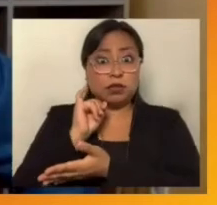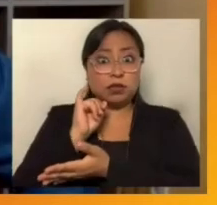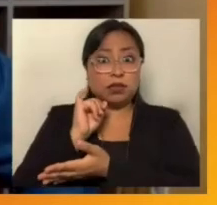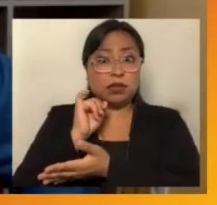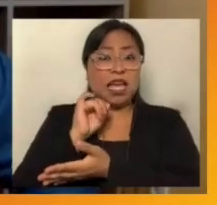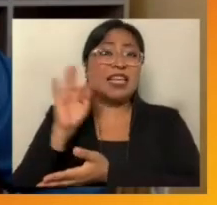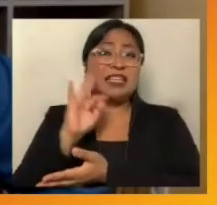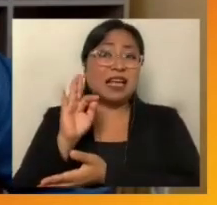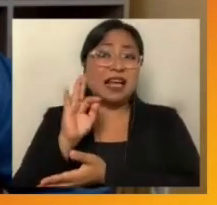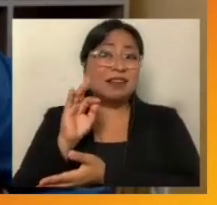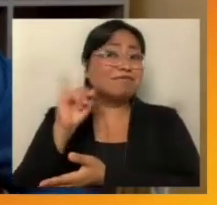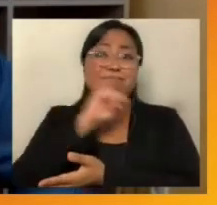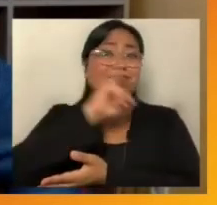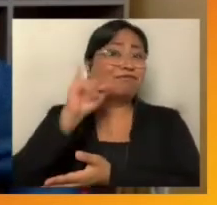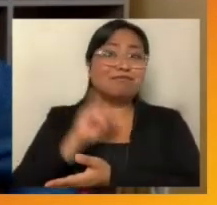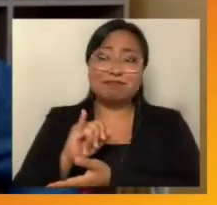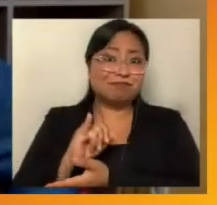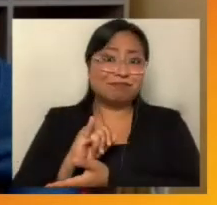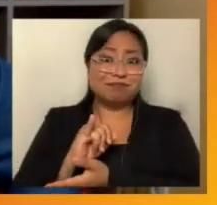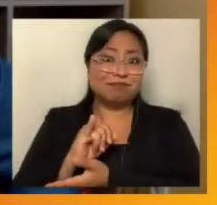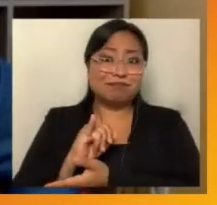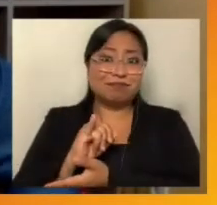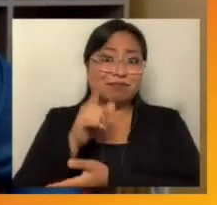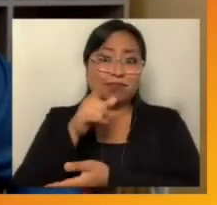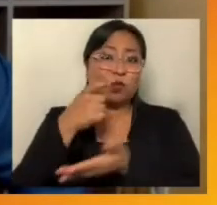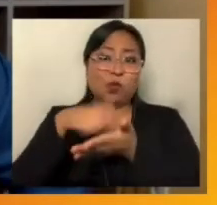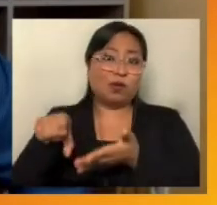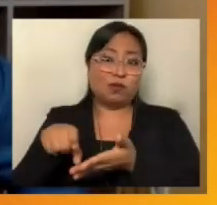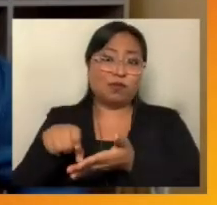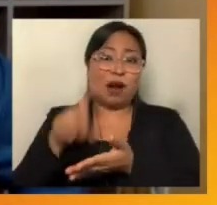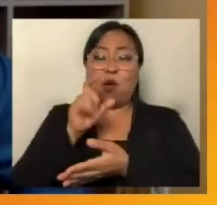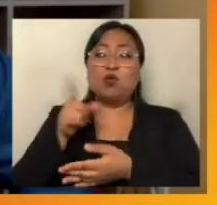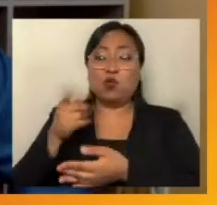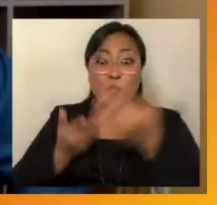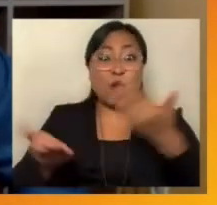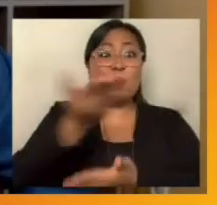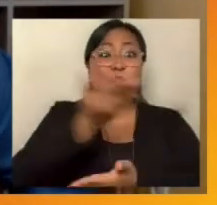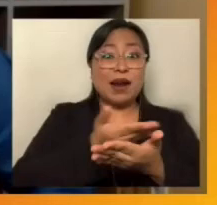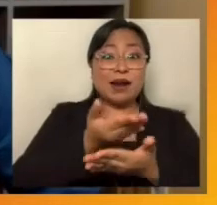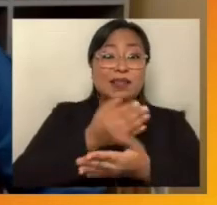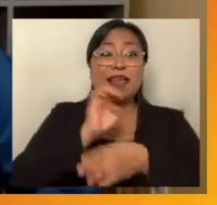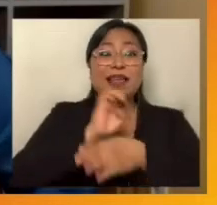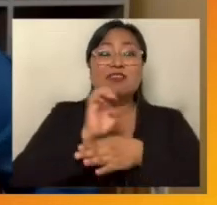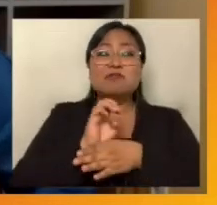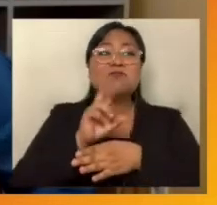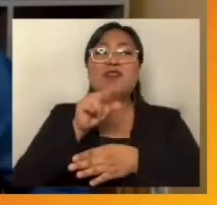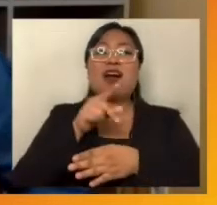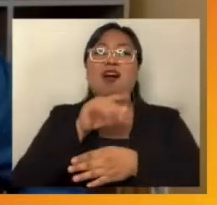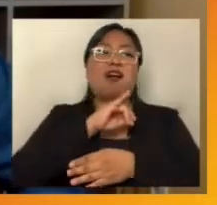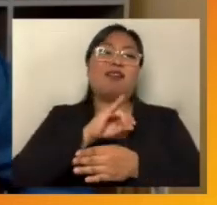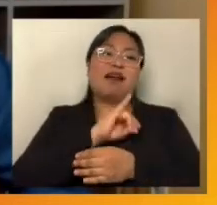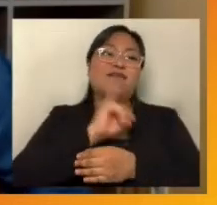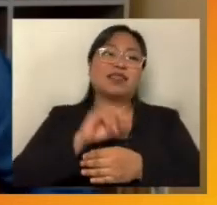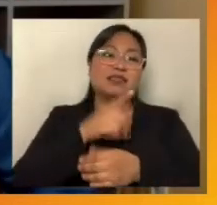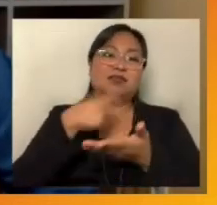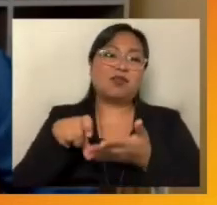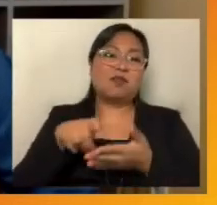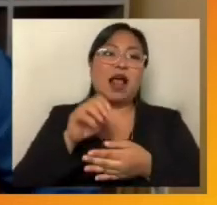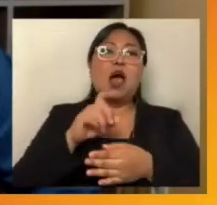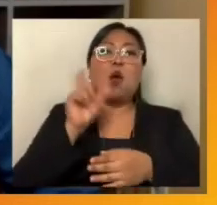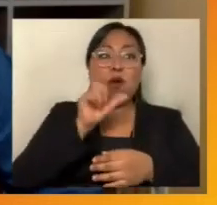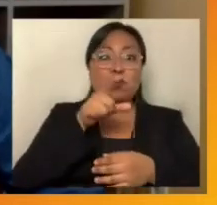Posiblemente nunca. Porque cuando estás en posición de participar en una